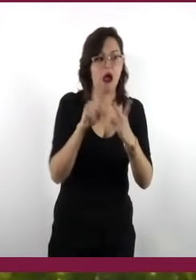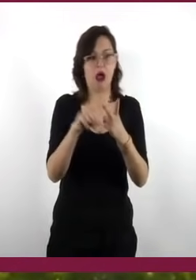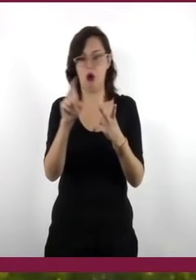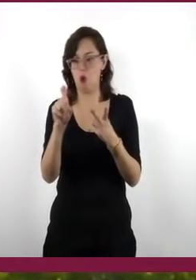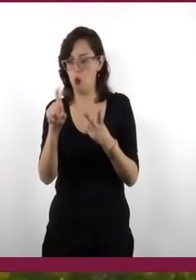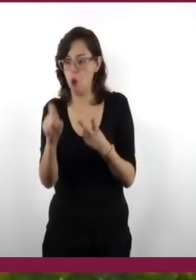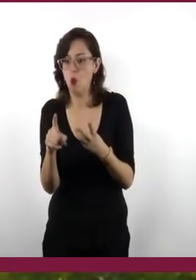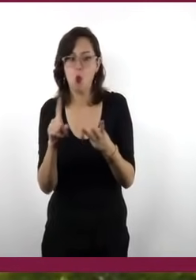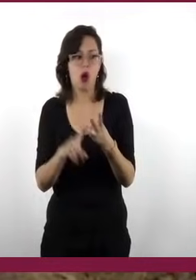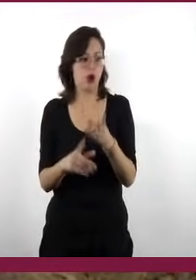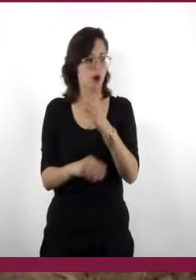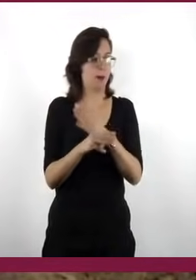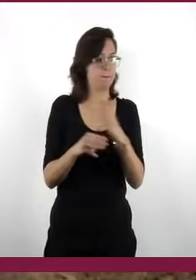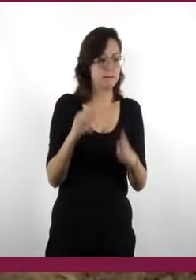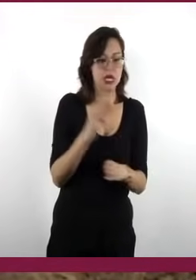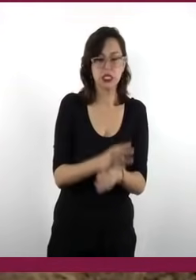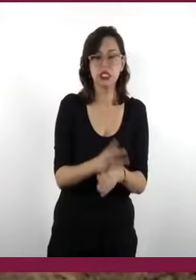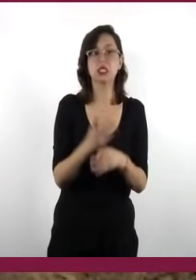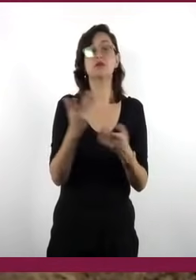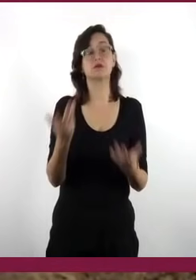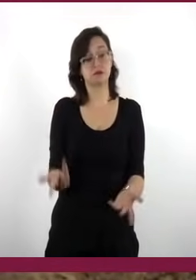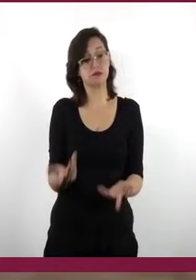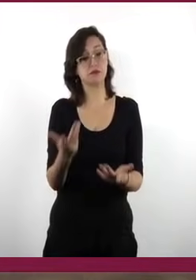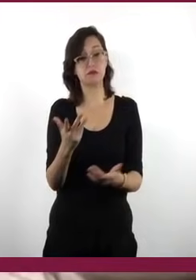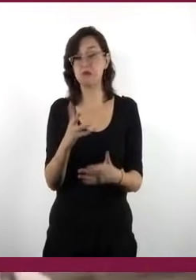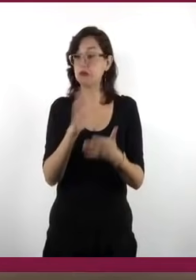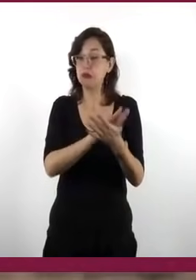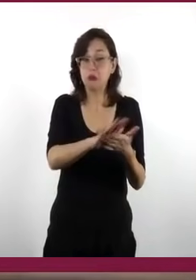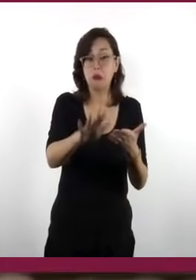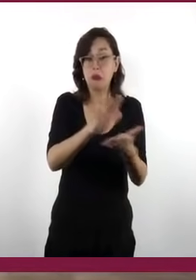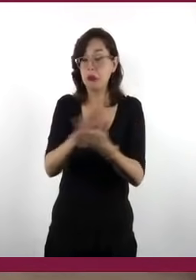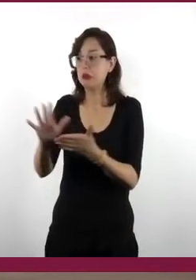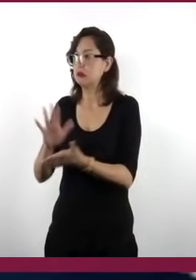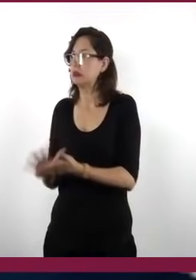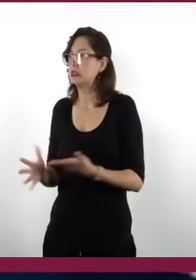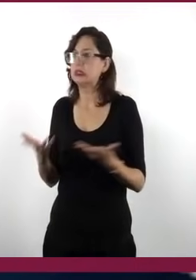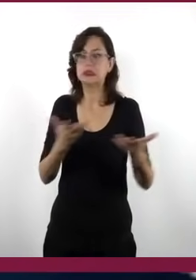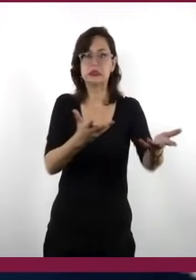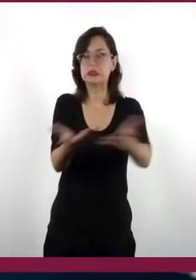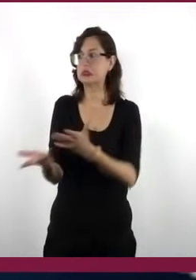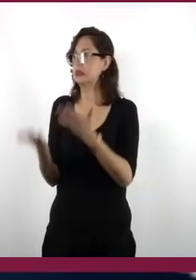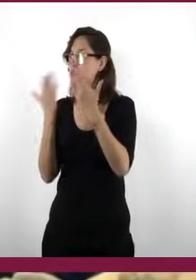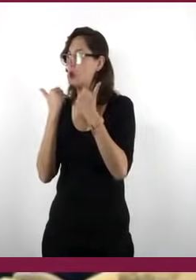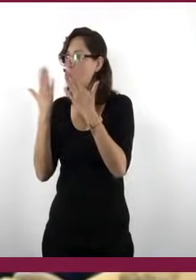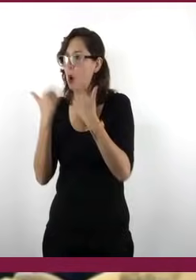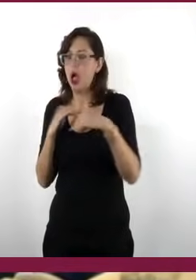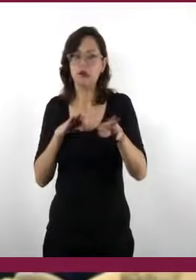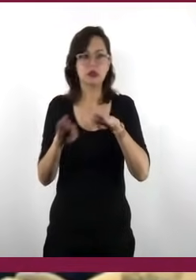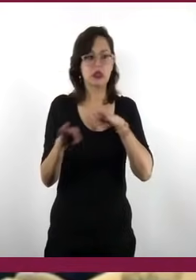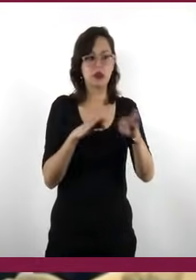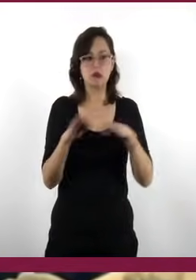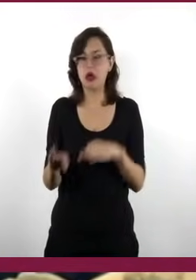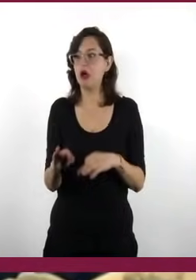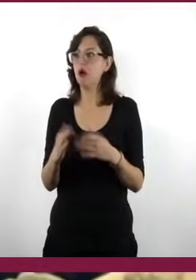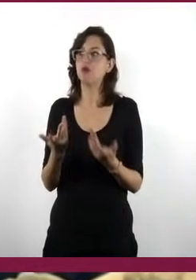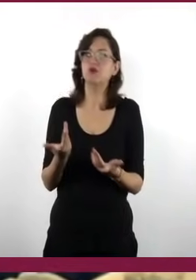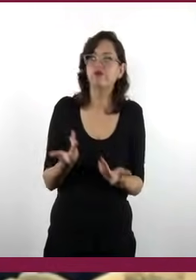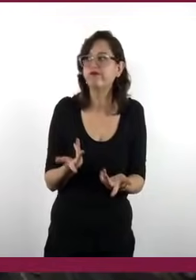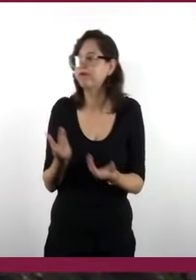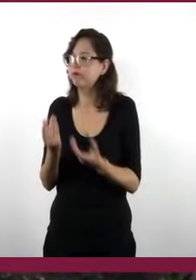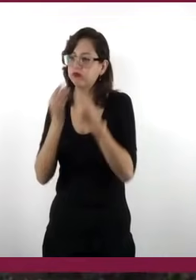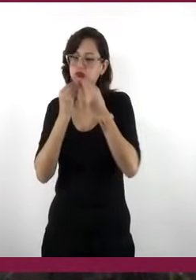agua, materias primas, incluso que tengan que migrar por la pérdida de fuentes de empleo y la escasez de recursos